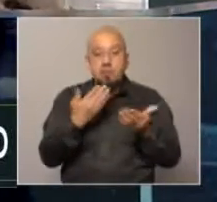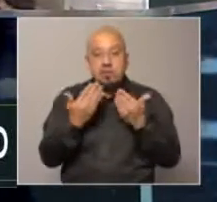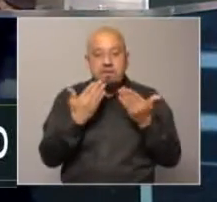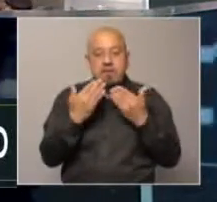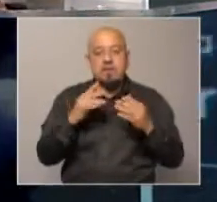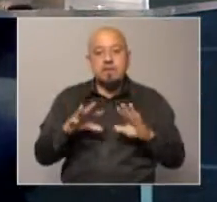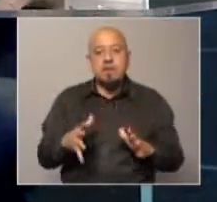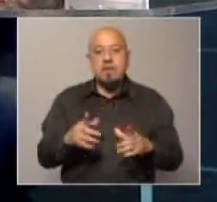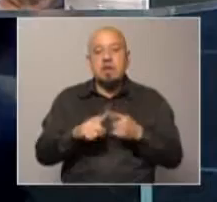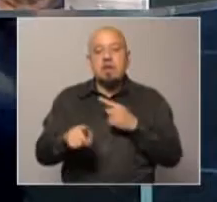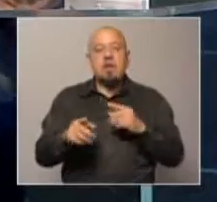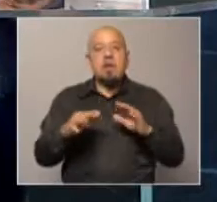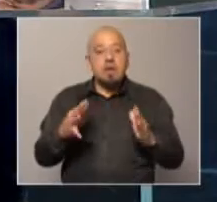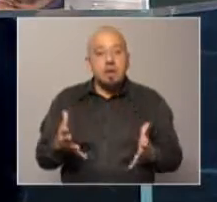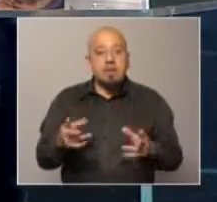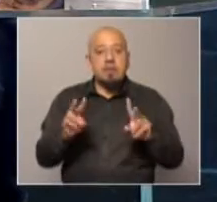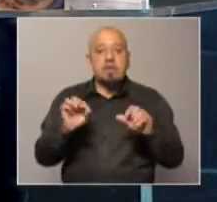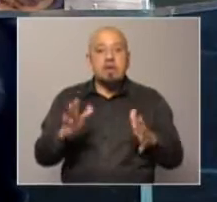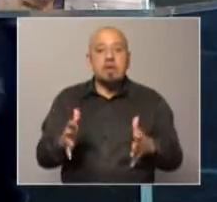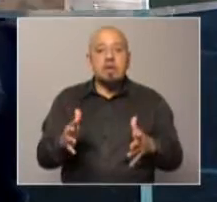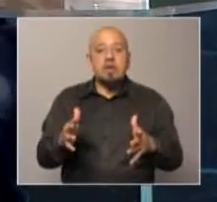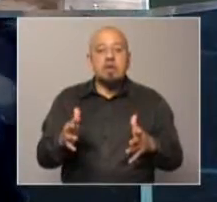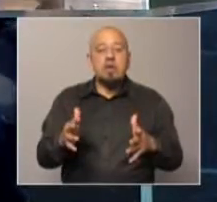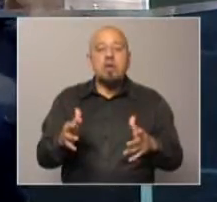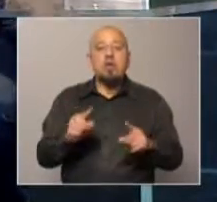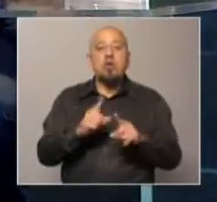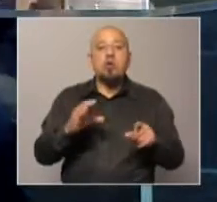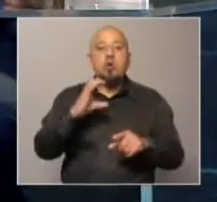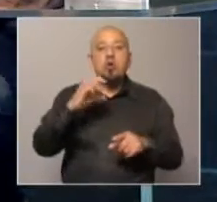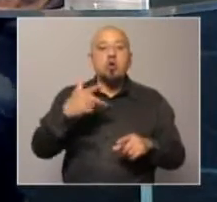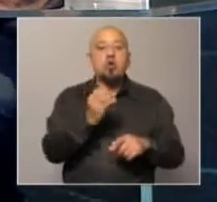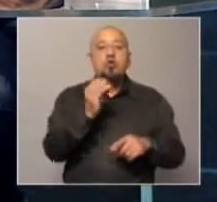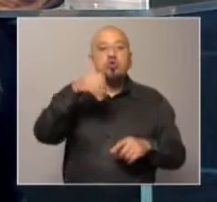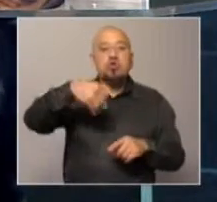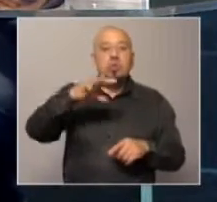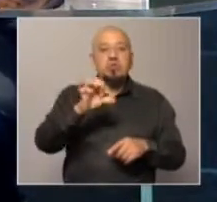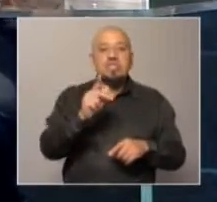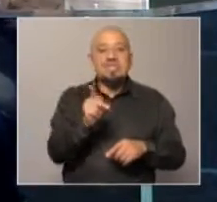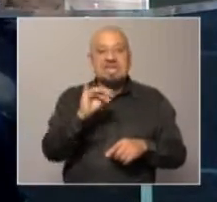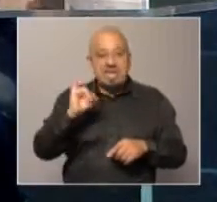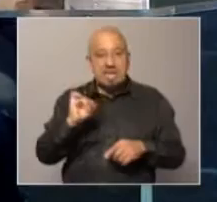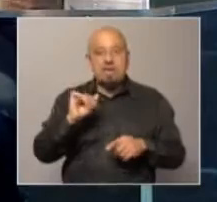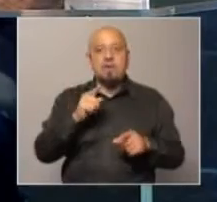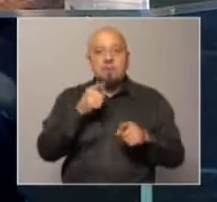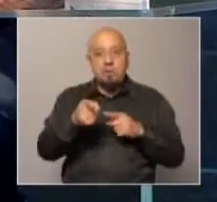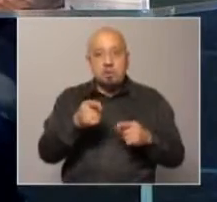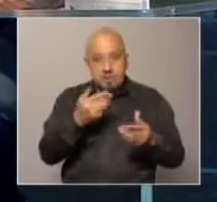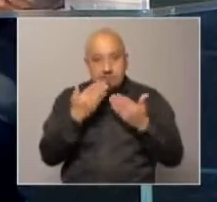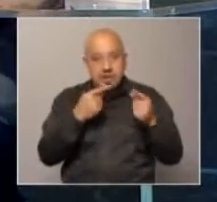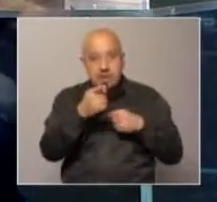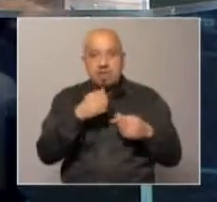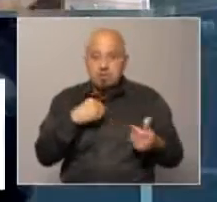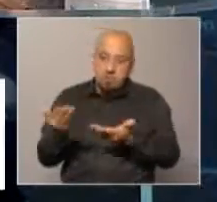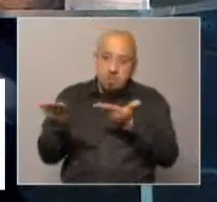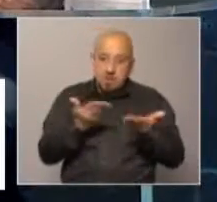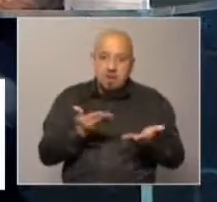mundo más que interesante. Nos vamos a meter en el mundo de Noam Chomsky. Vamos a dar una entrevista exclusiva con él y vamos a invitar a mucha gente